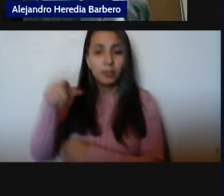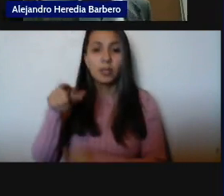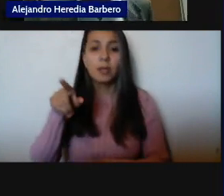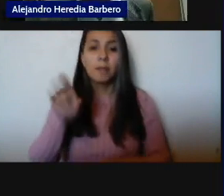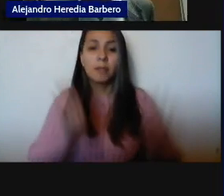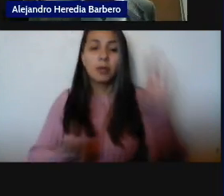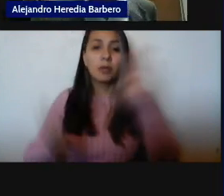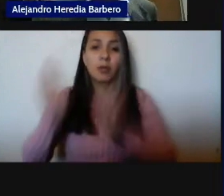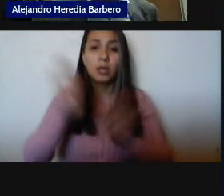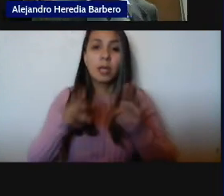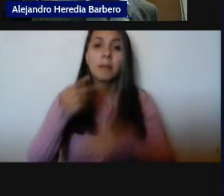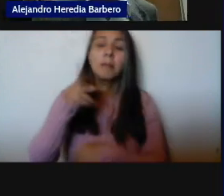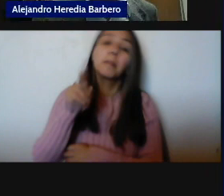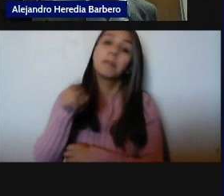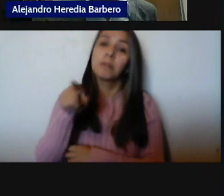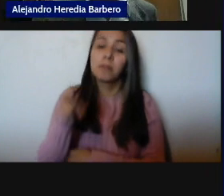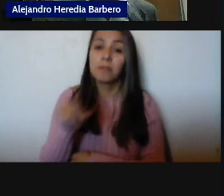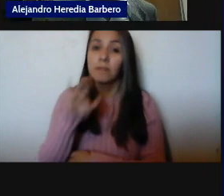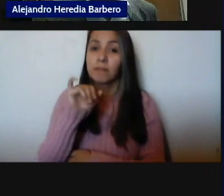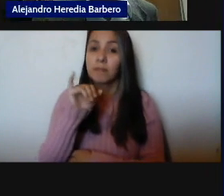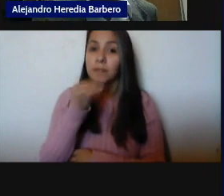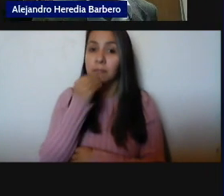biólogo, pero hizo